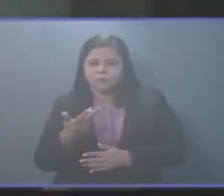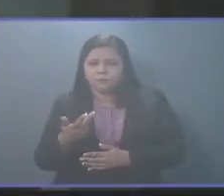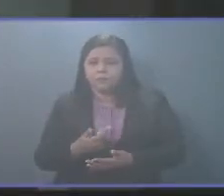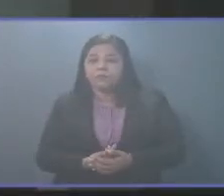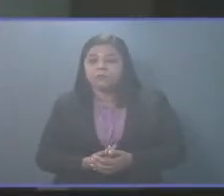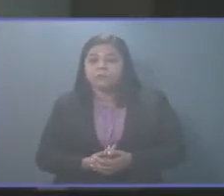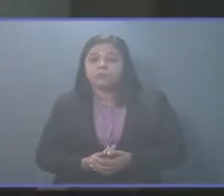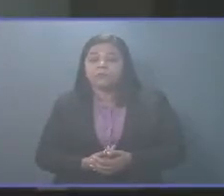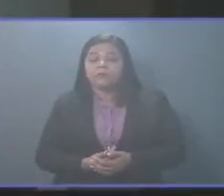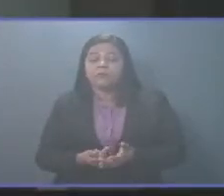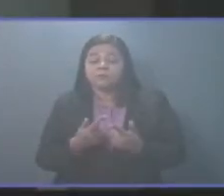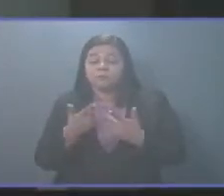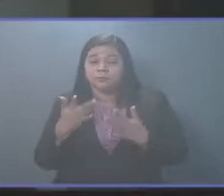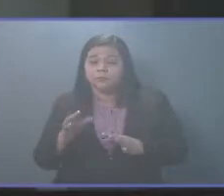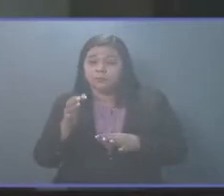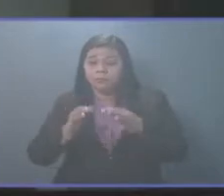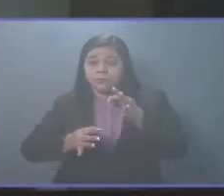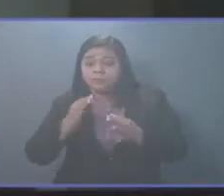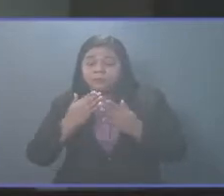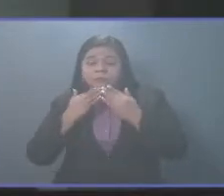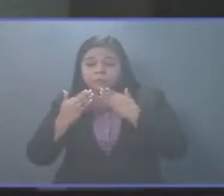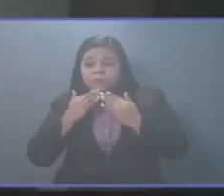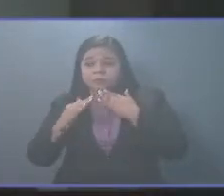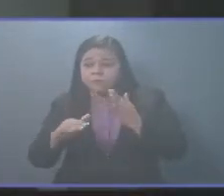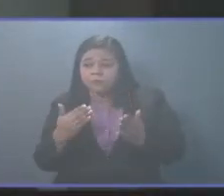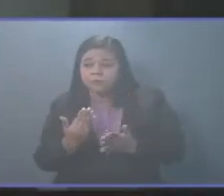alguna justificación de por qué no hay